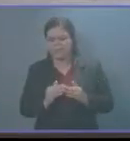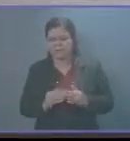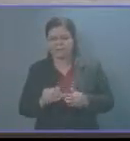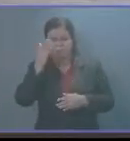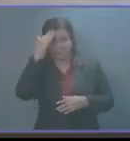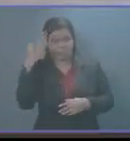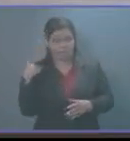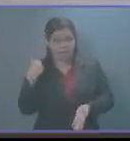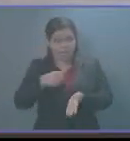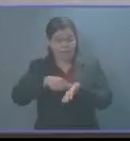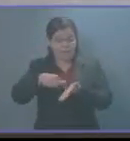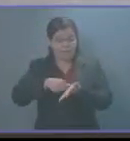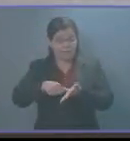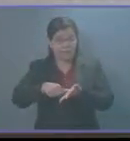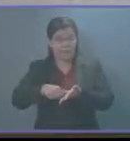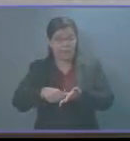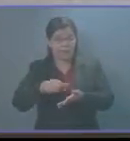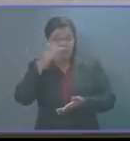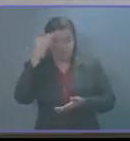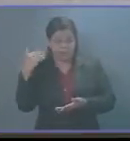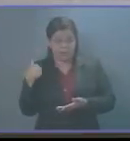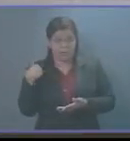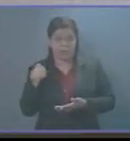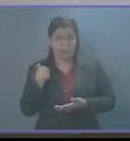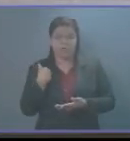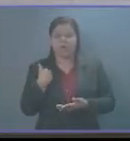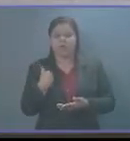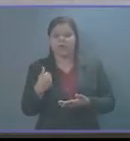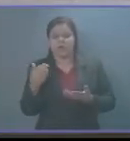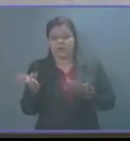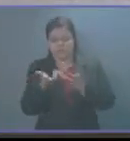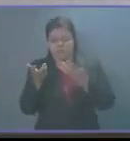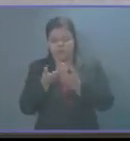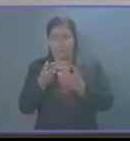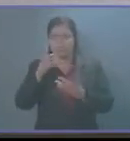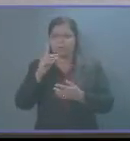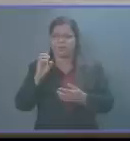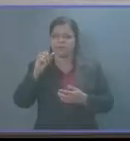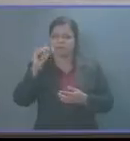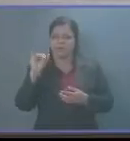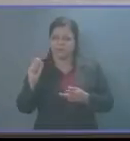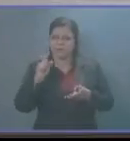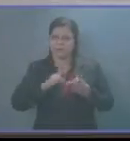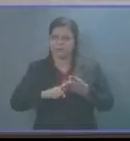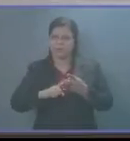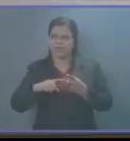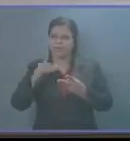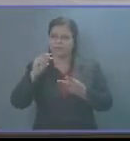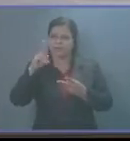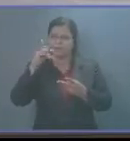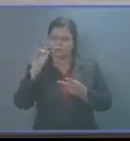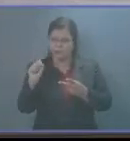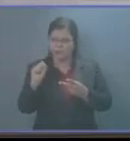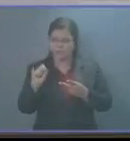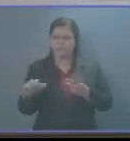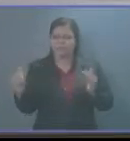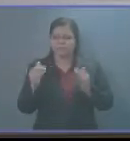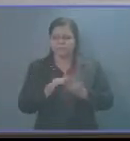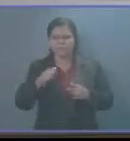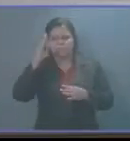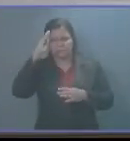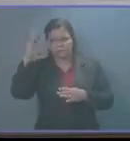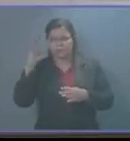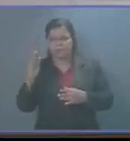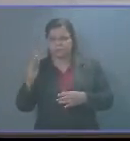Vilma Barrera, su consejo municipal, compañera Delcy Lorenzana, compañero Douglas Trujillo, un saludo muy